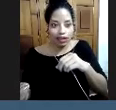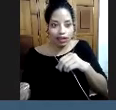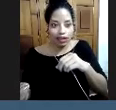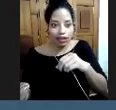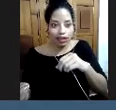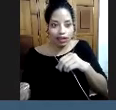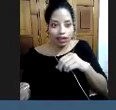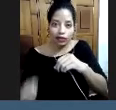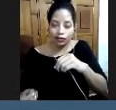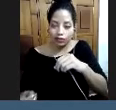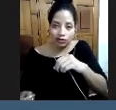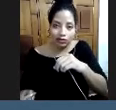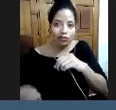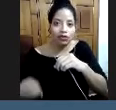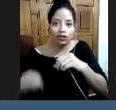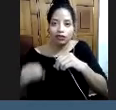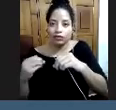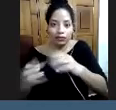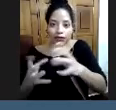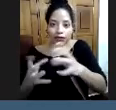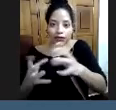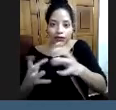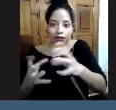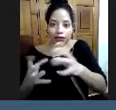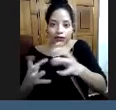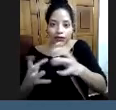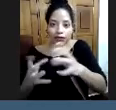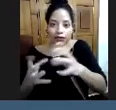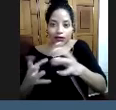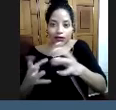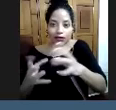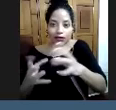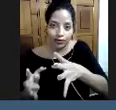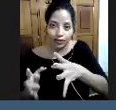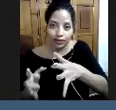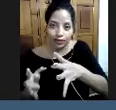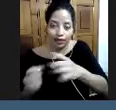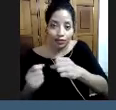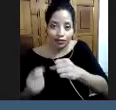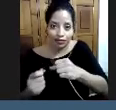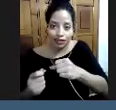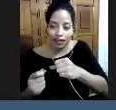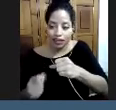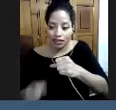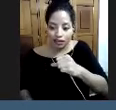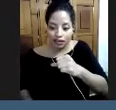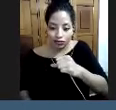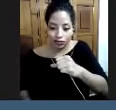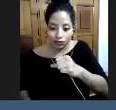de ataque, algún tipo de intromisión, algún tipo de situación que ponga en riesgo la seguridad, la